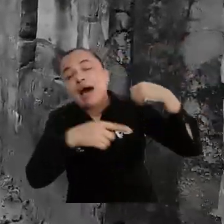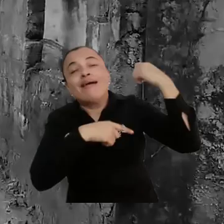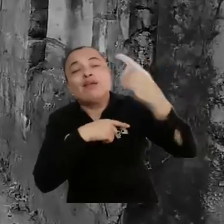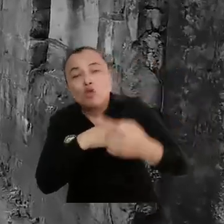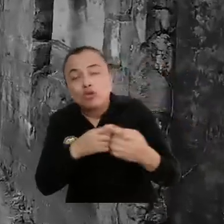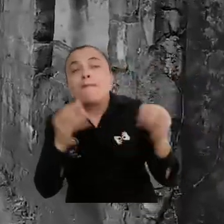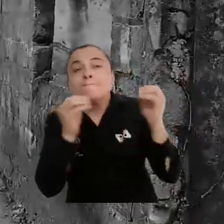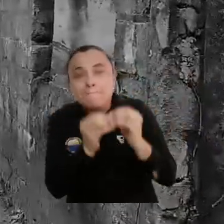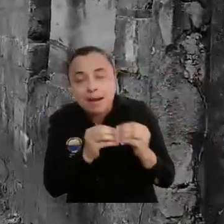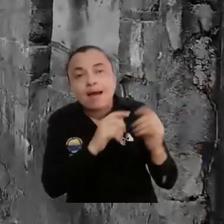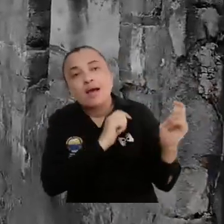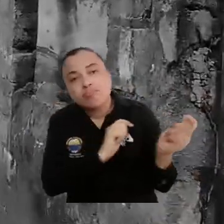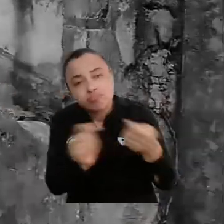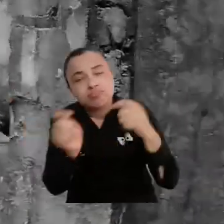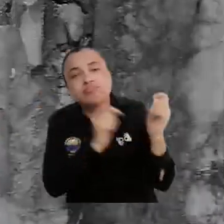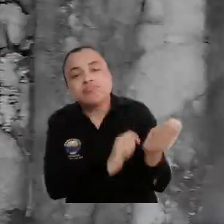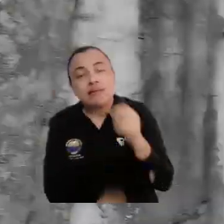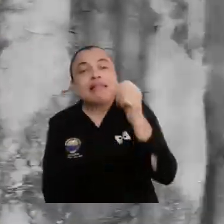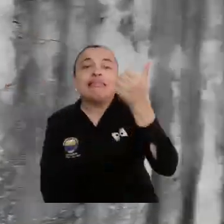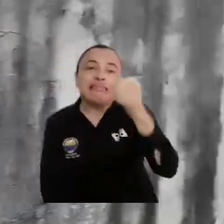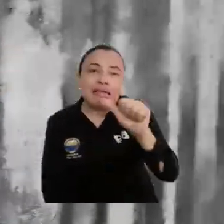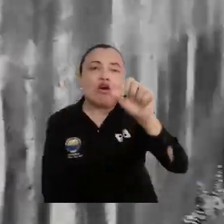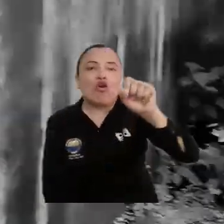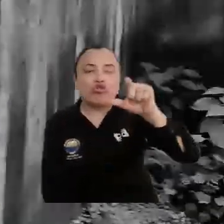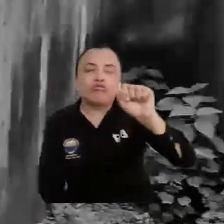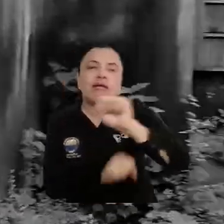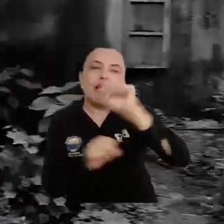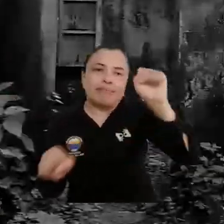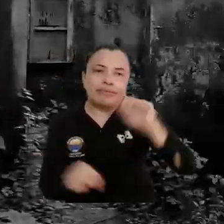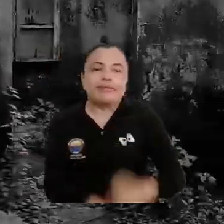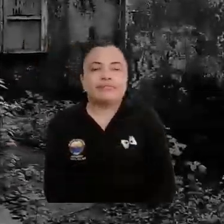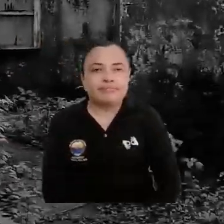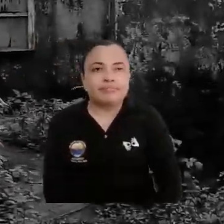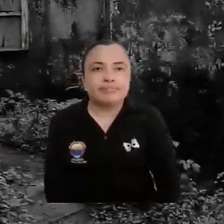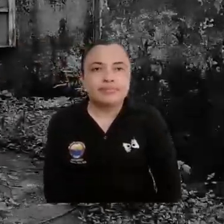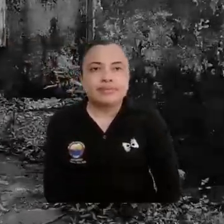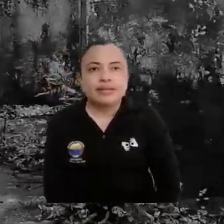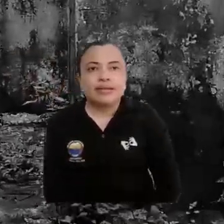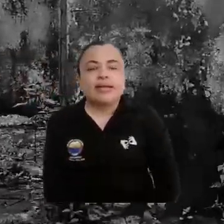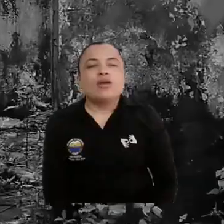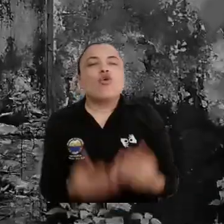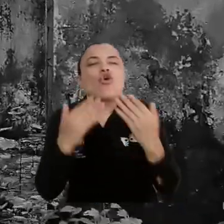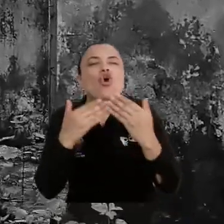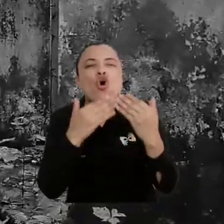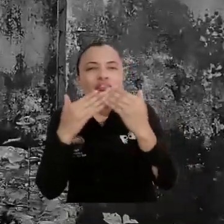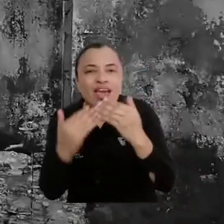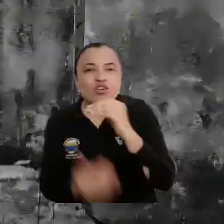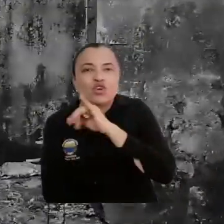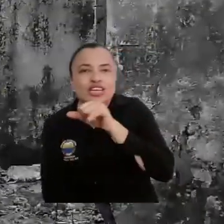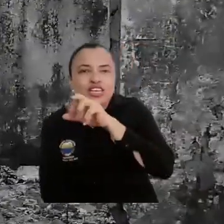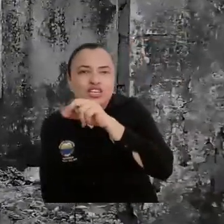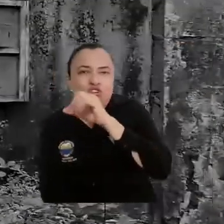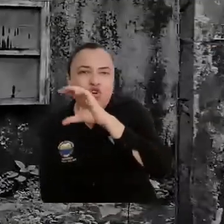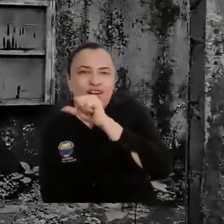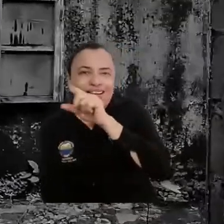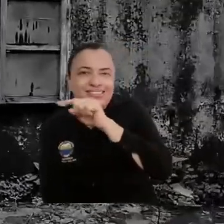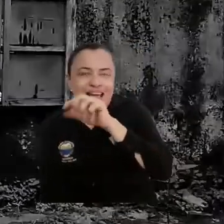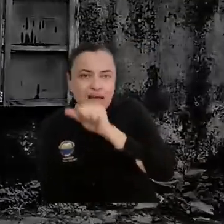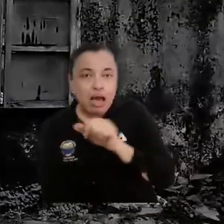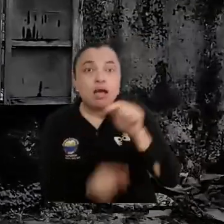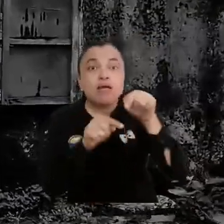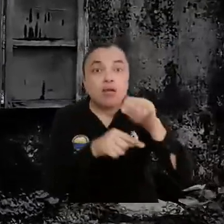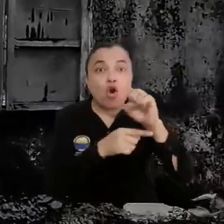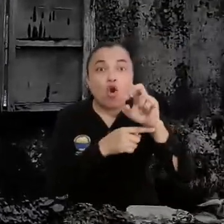terminamos a sacar a las 10, 11 de la mañana. Teníamos colegio en Jirocasaca, tenemos colegio en Onaca, tenemos colegio aquí en la finca